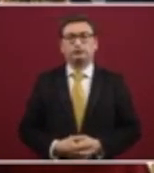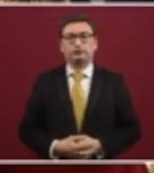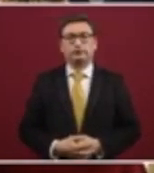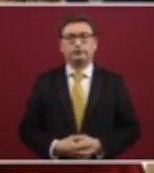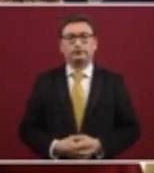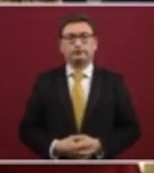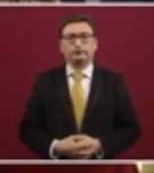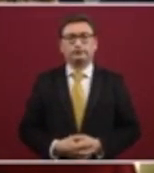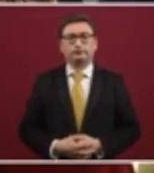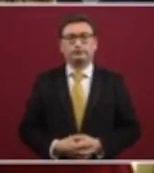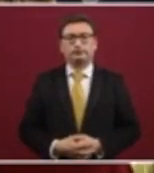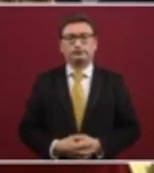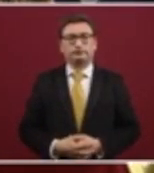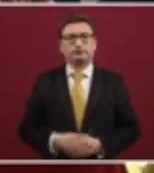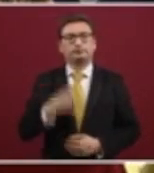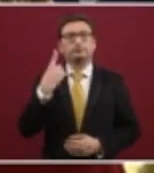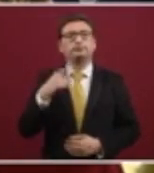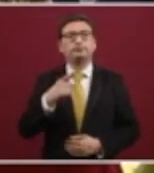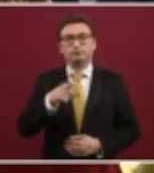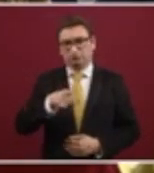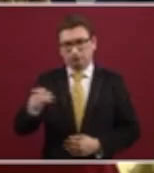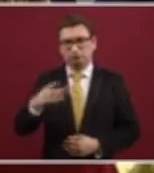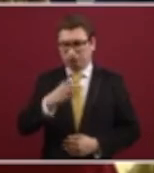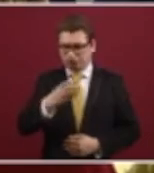para que puedan sembrar.